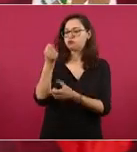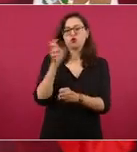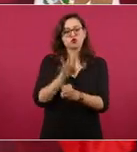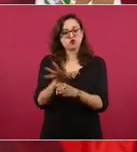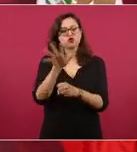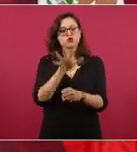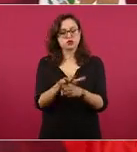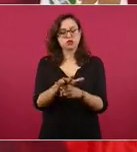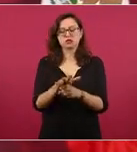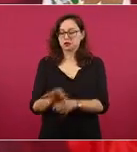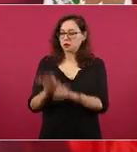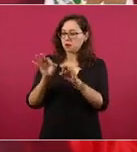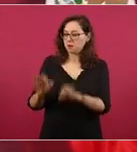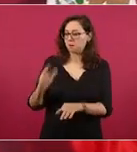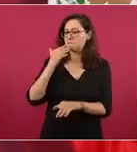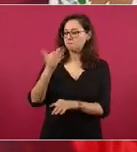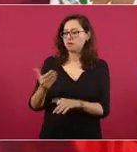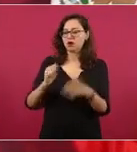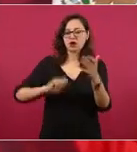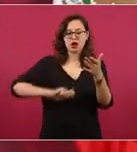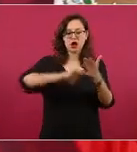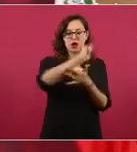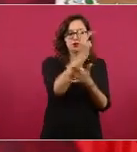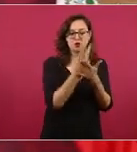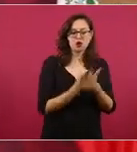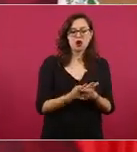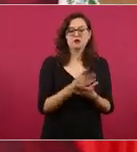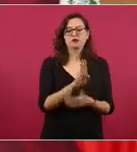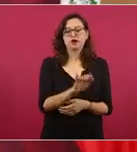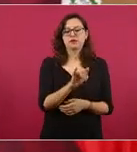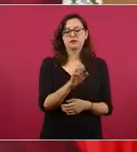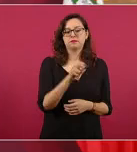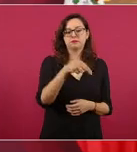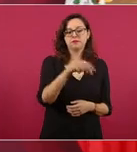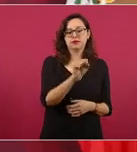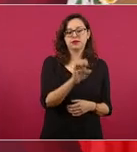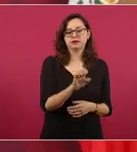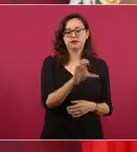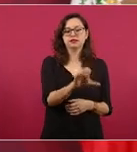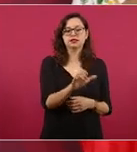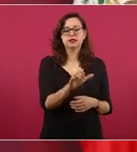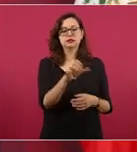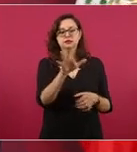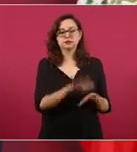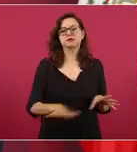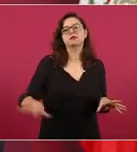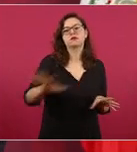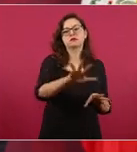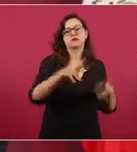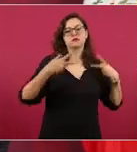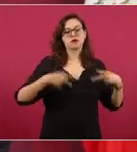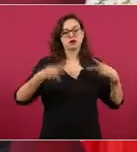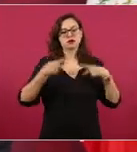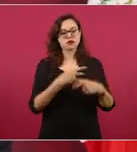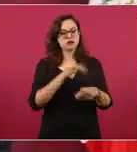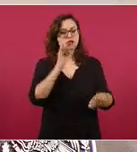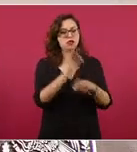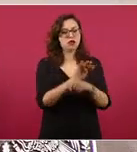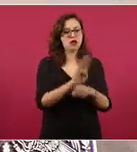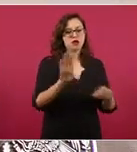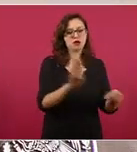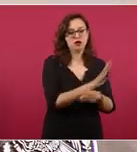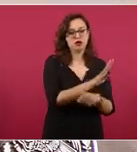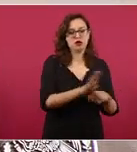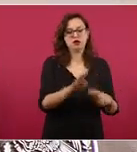los programas de bienestar, beneficio del pueblo y